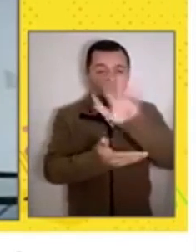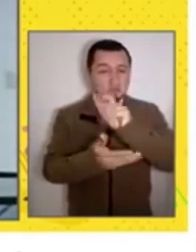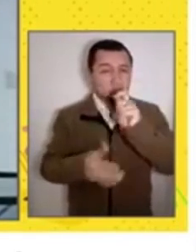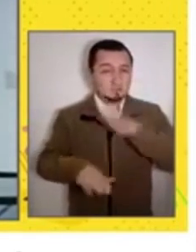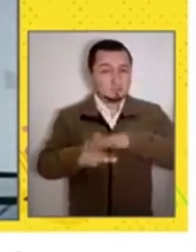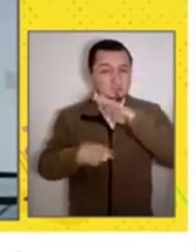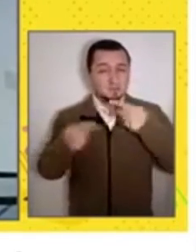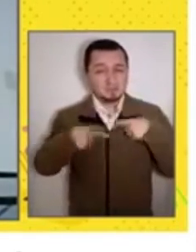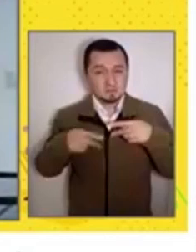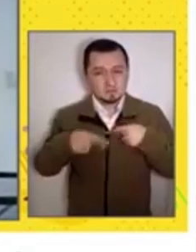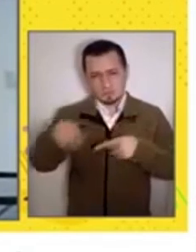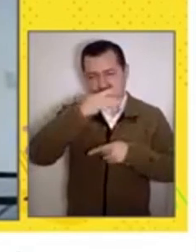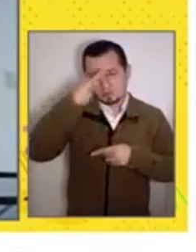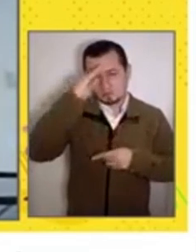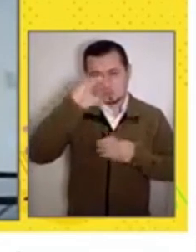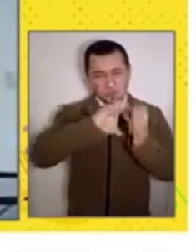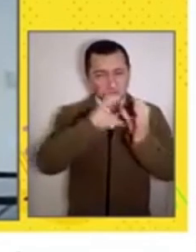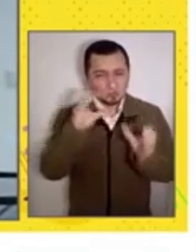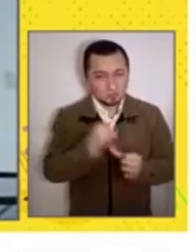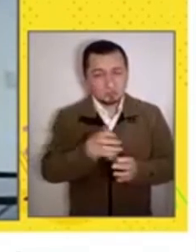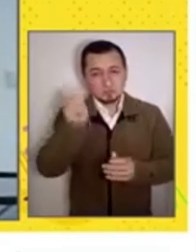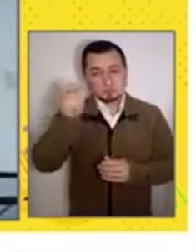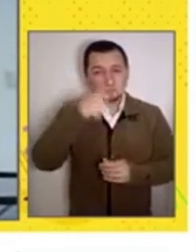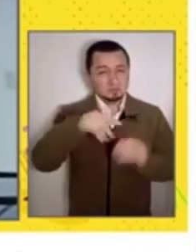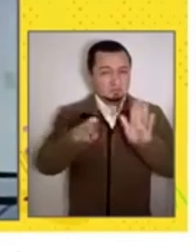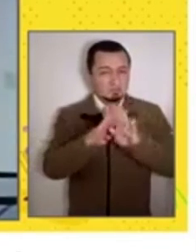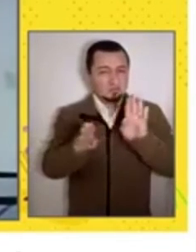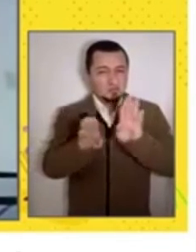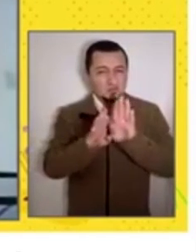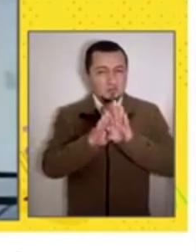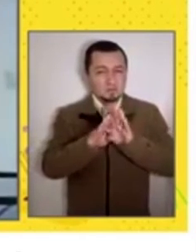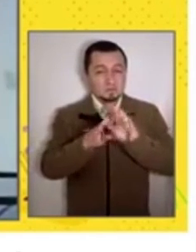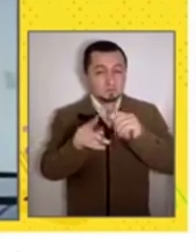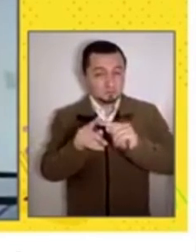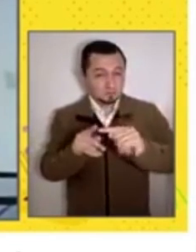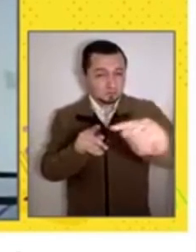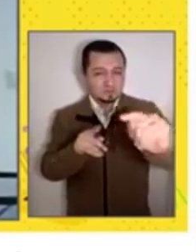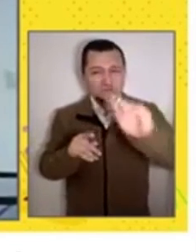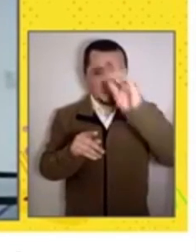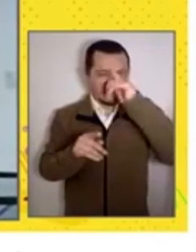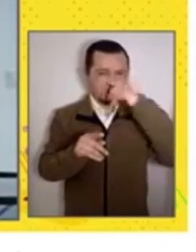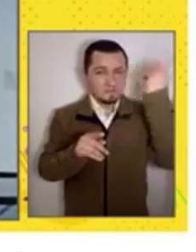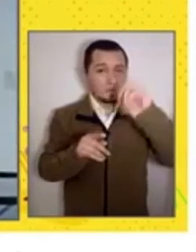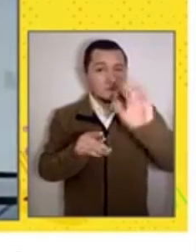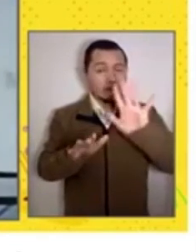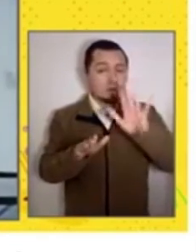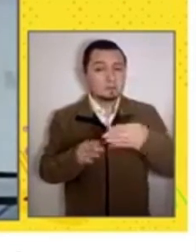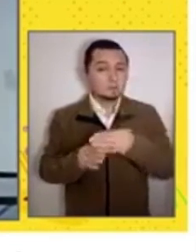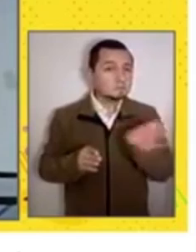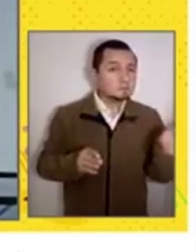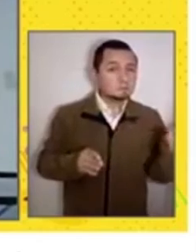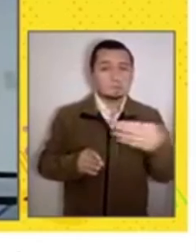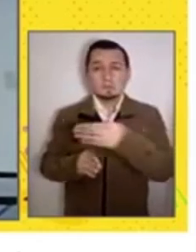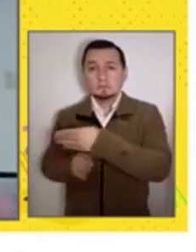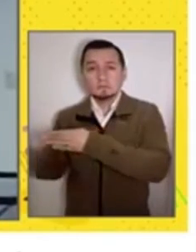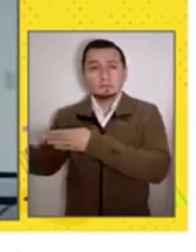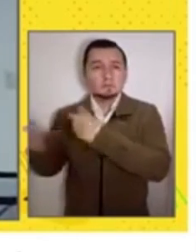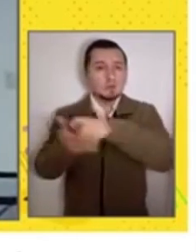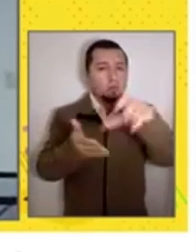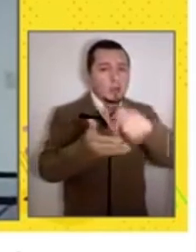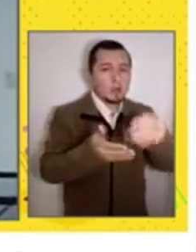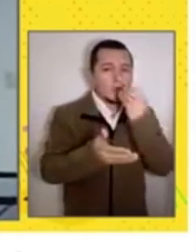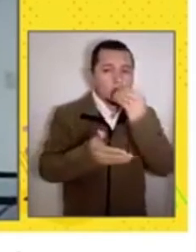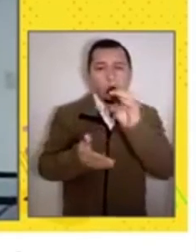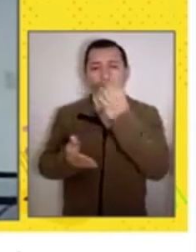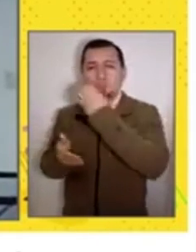promedio, y los hacemos además, no son viajes lineales, son viajes en zigzag, porque vamos al mandado, porque vamos